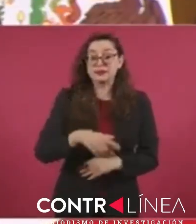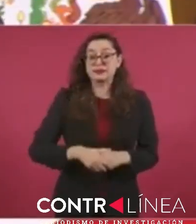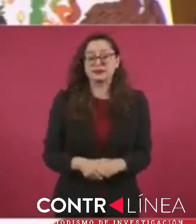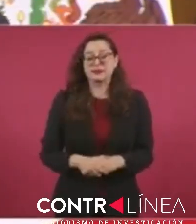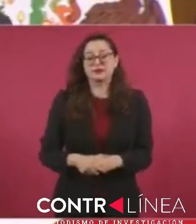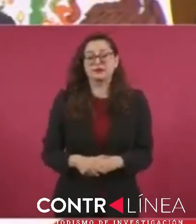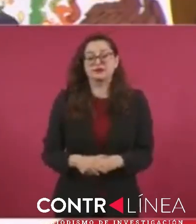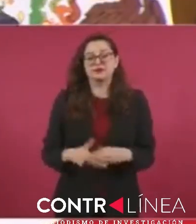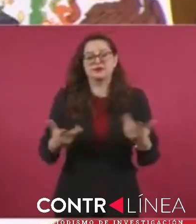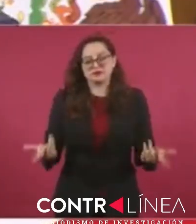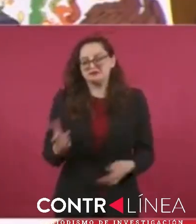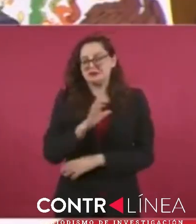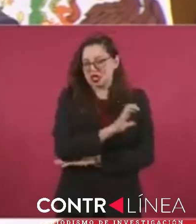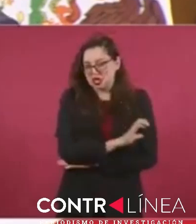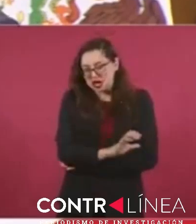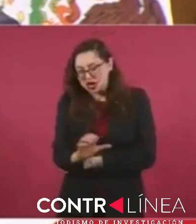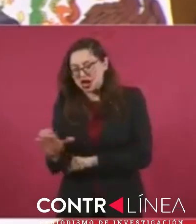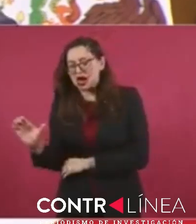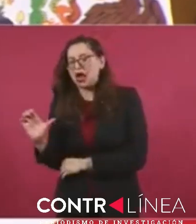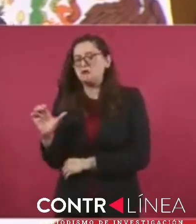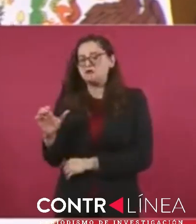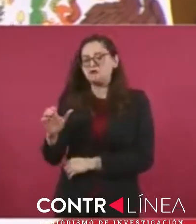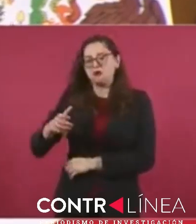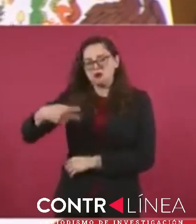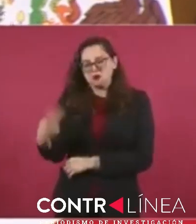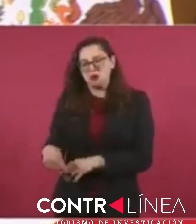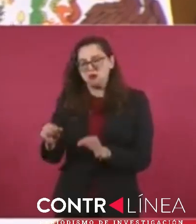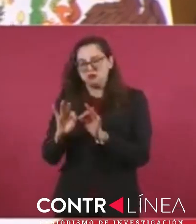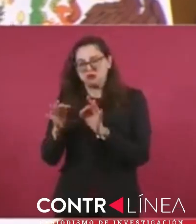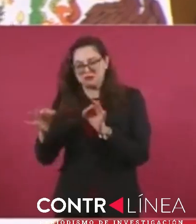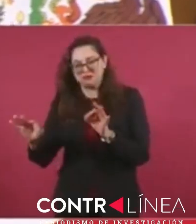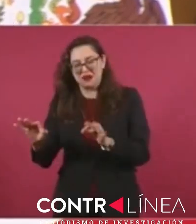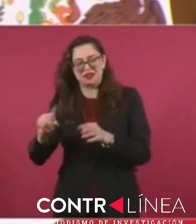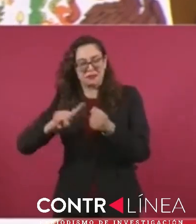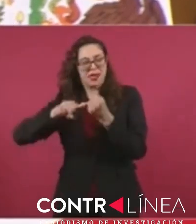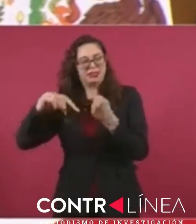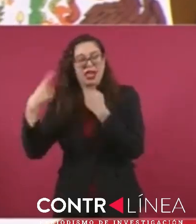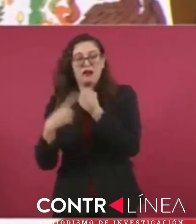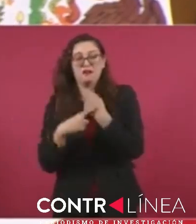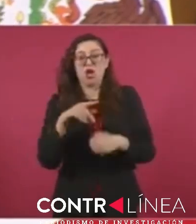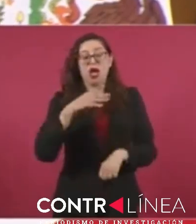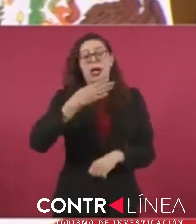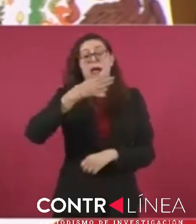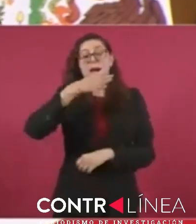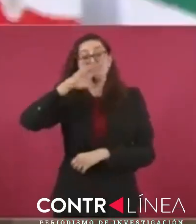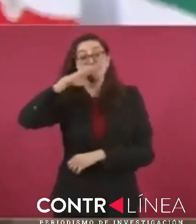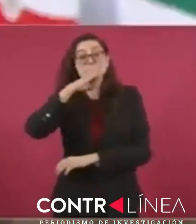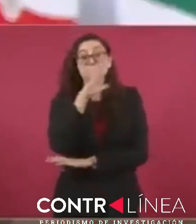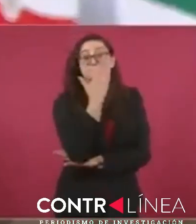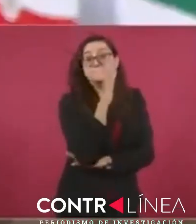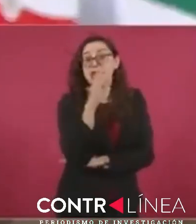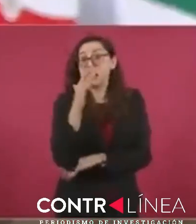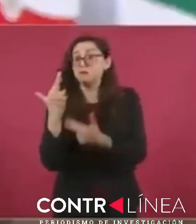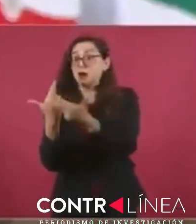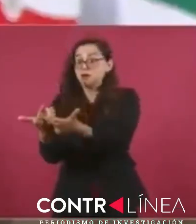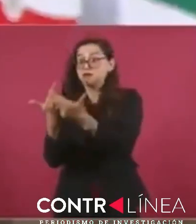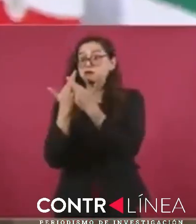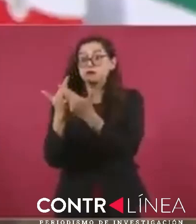choco-jarocha, campesina, que cuando la milpa se da bien, alcanza hasta para el pájaro.